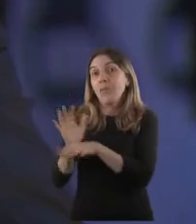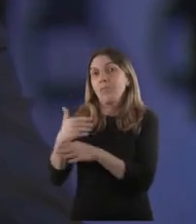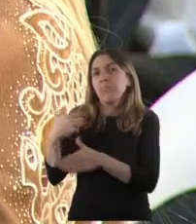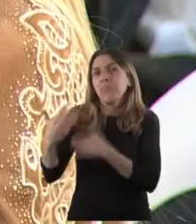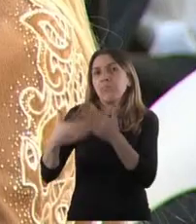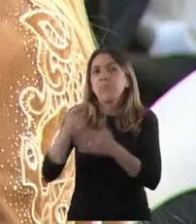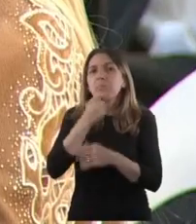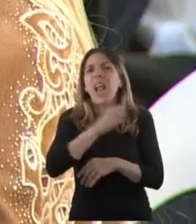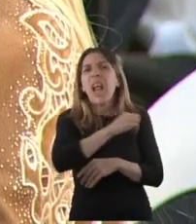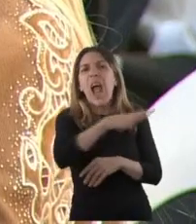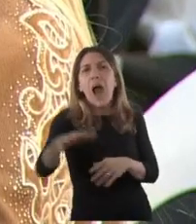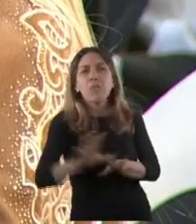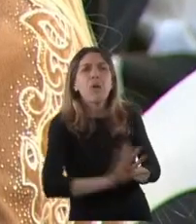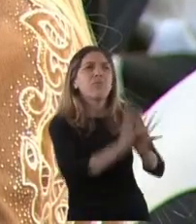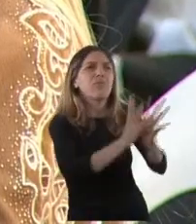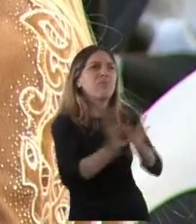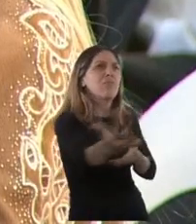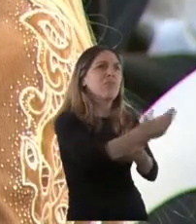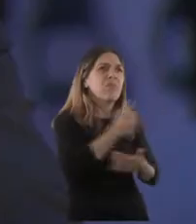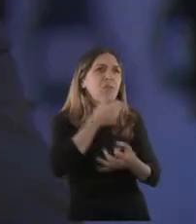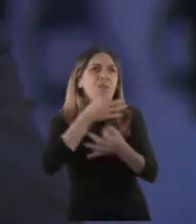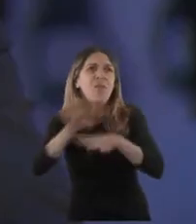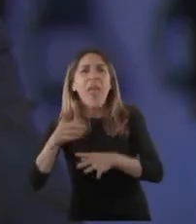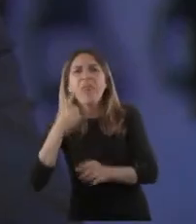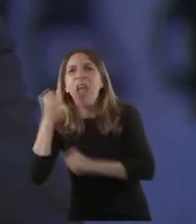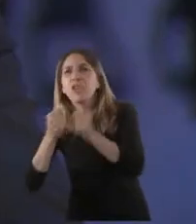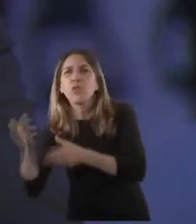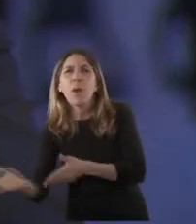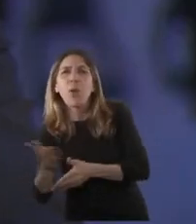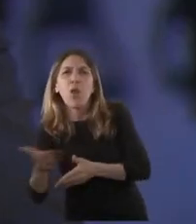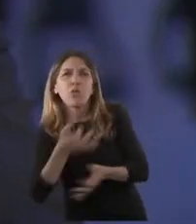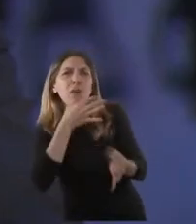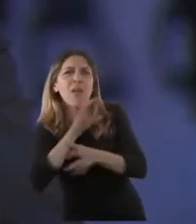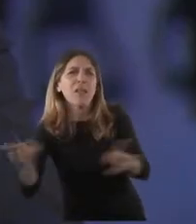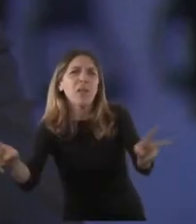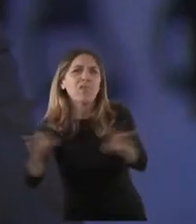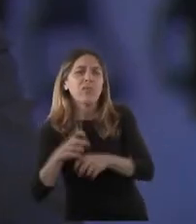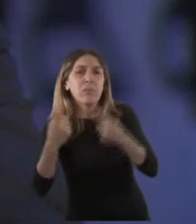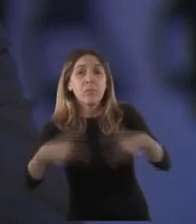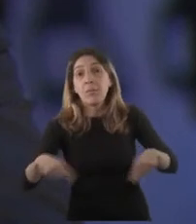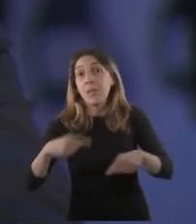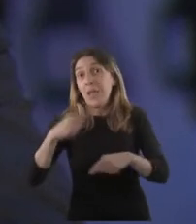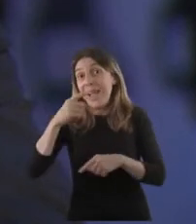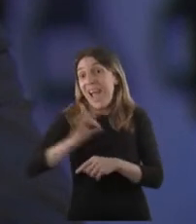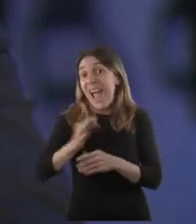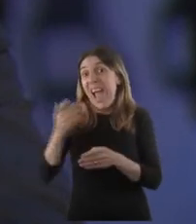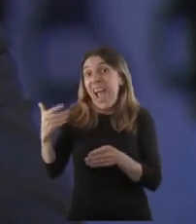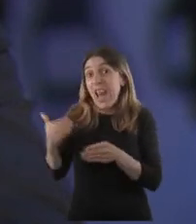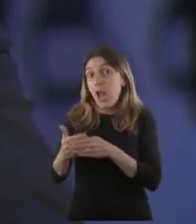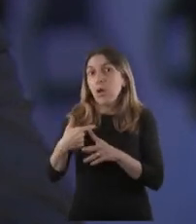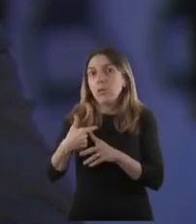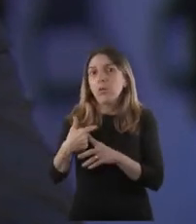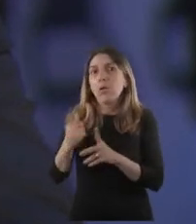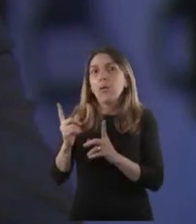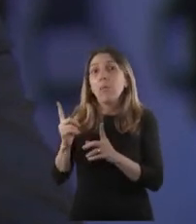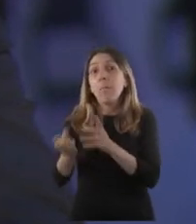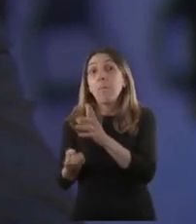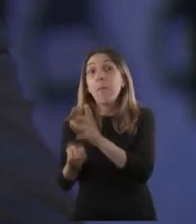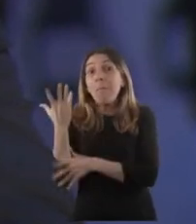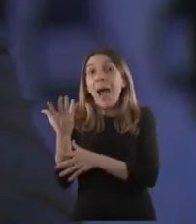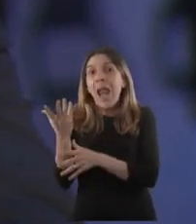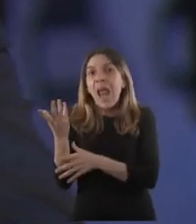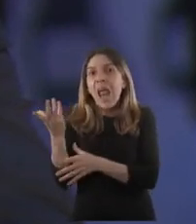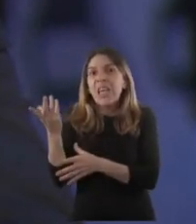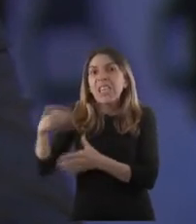del campo o de la industria, en todos los últimos años la incorporación de la tecnología le ha permitido